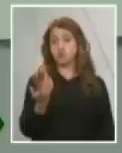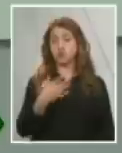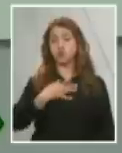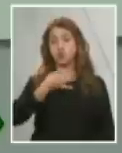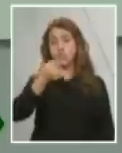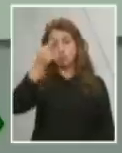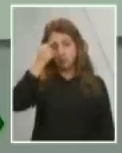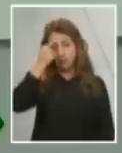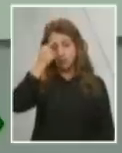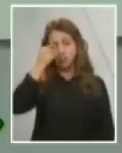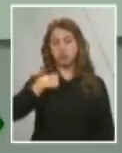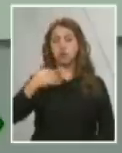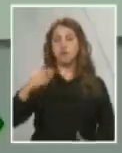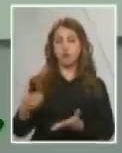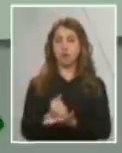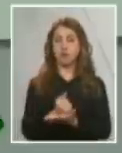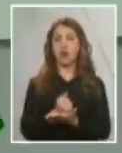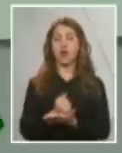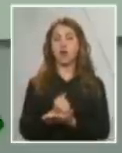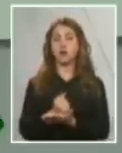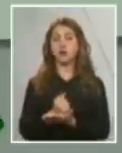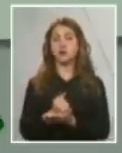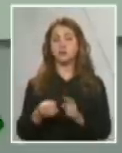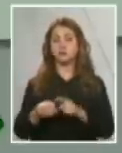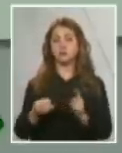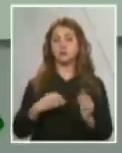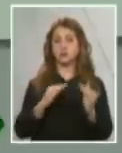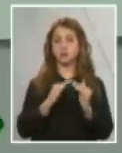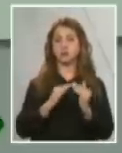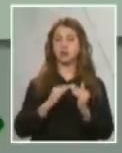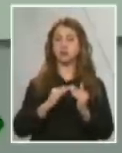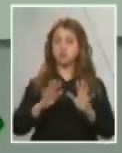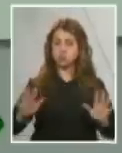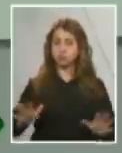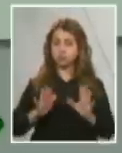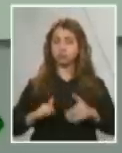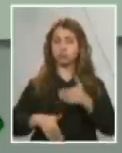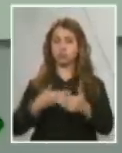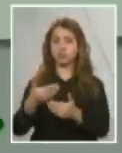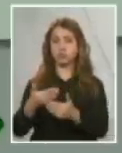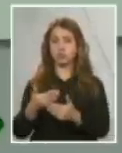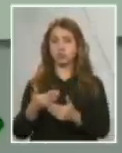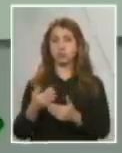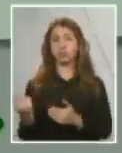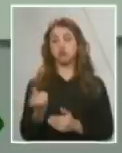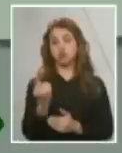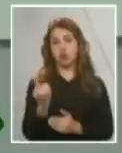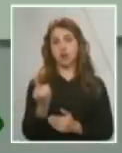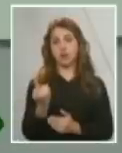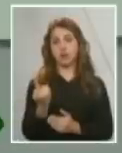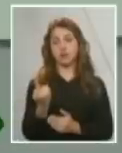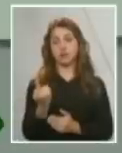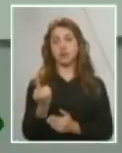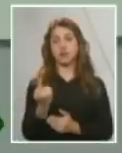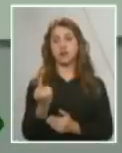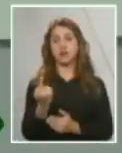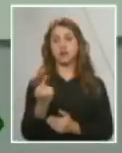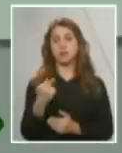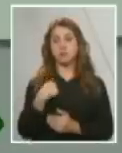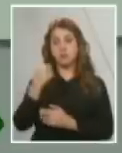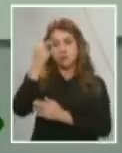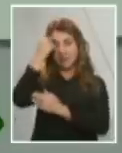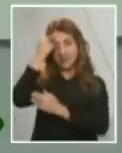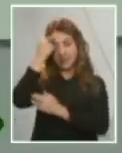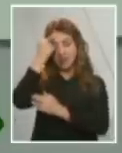en mi mente, voy a poder salir, porque yo he salido sola adelante. o sea, sola entre de mi